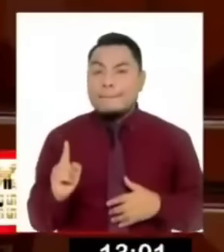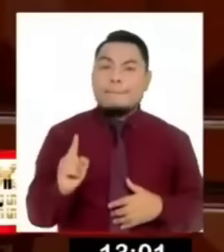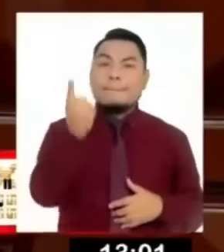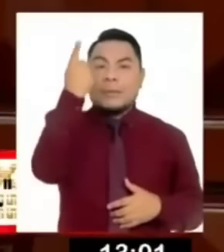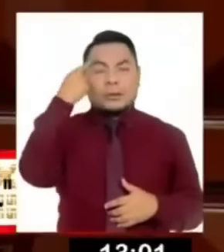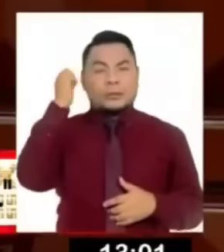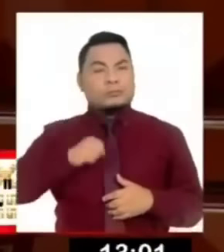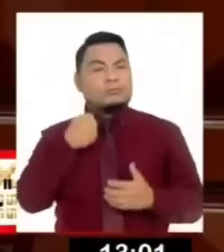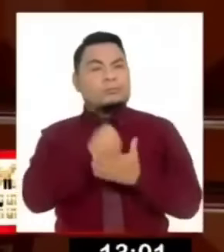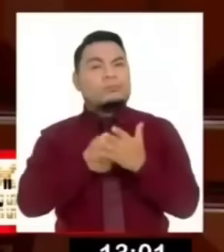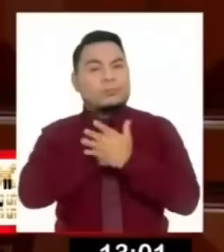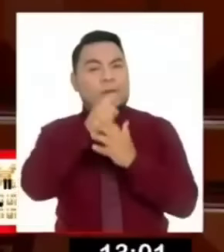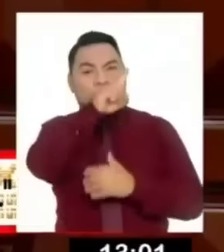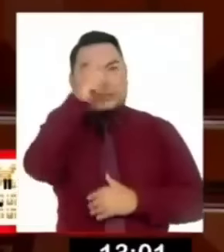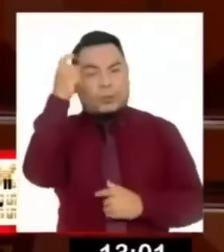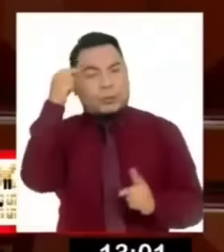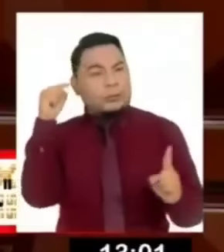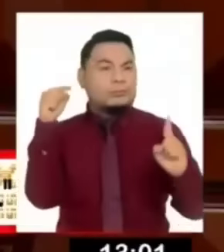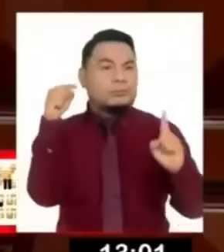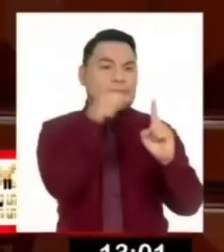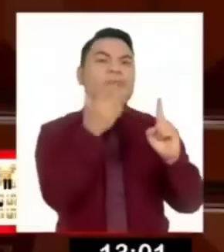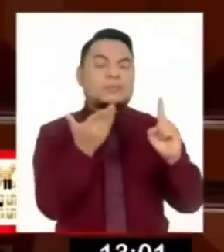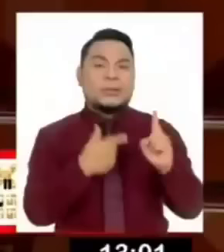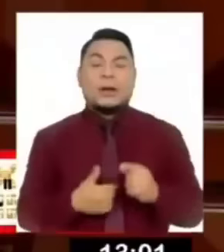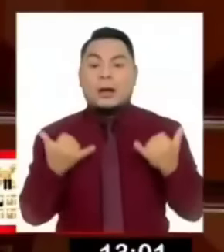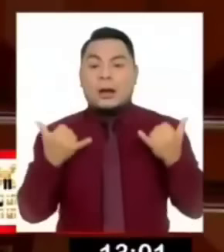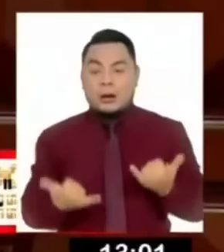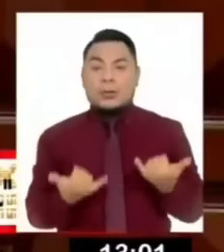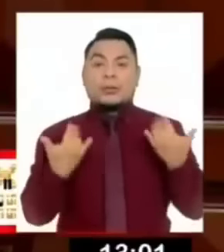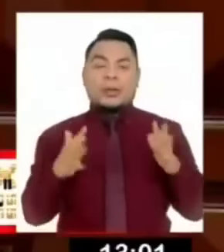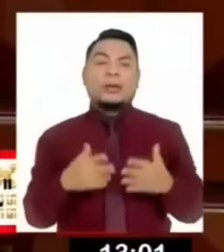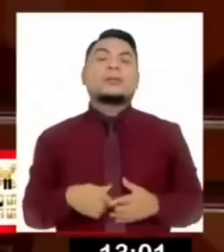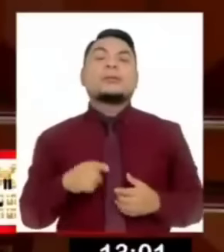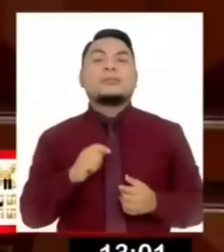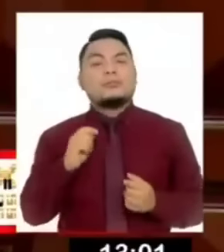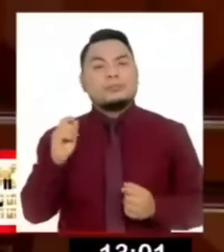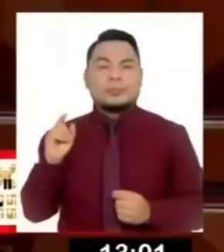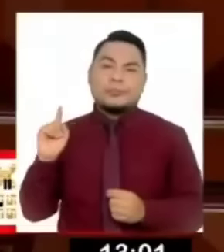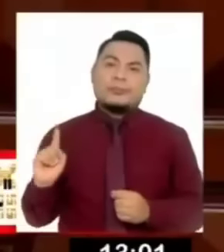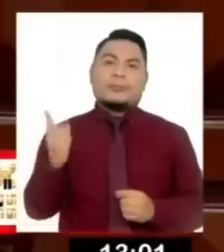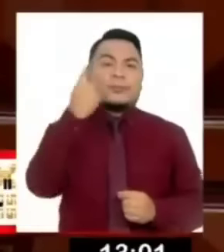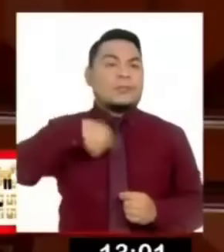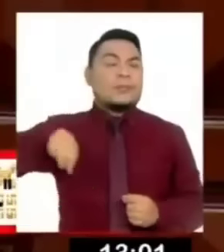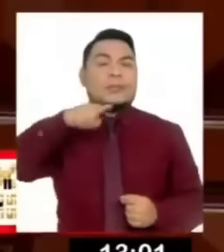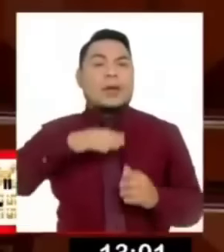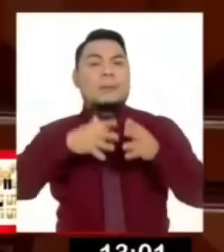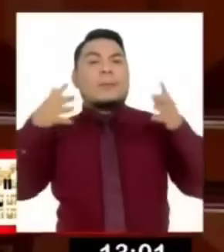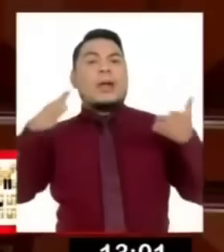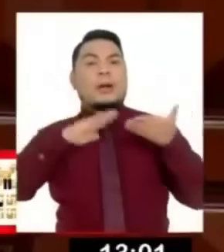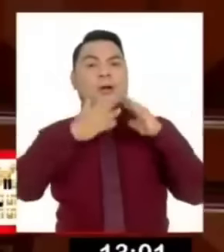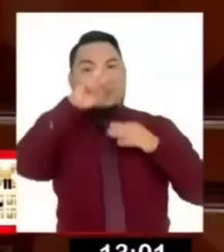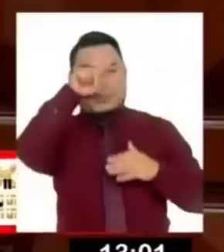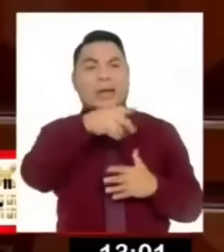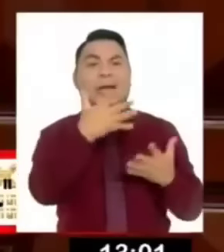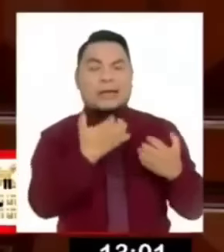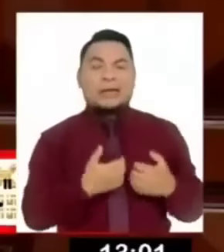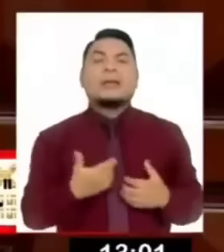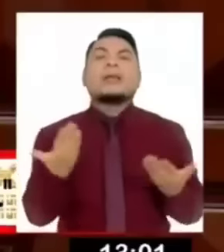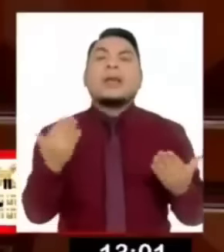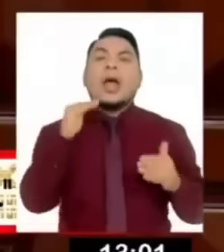principales banderas políticas, convertida ahora en una bandera de la mayoría del pueblo, es